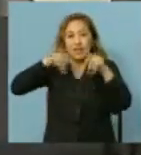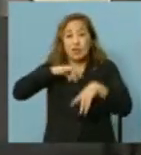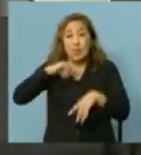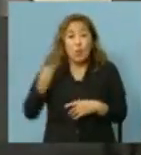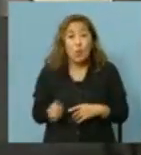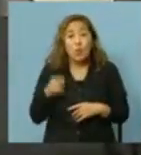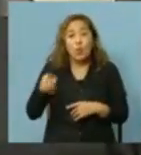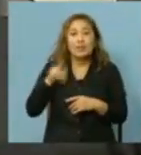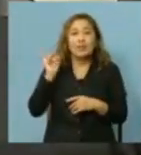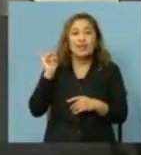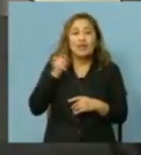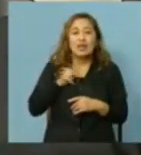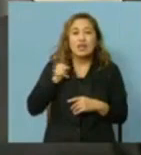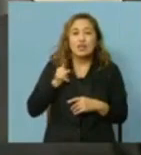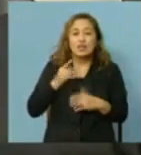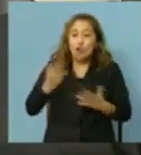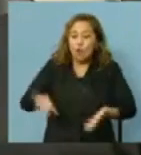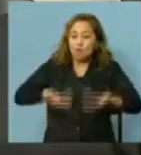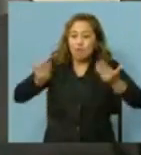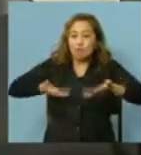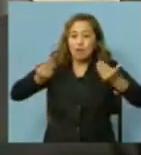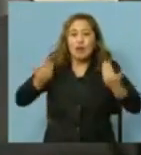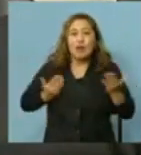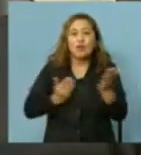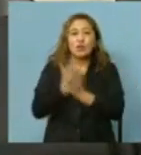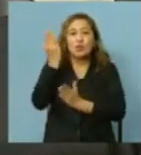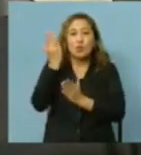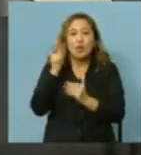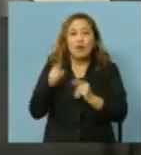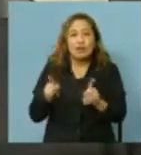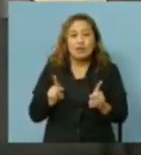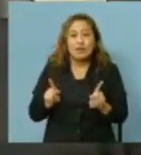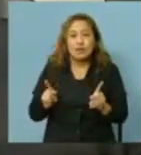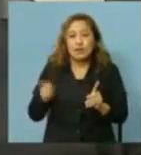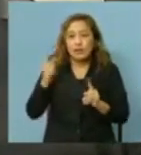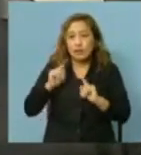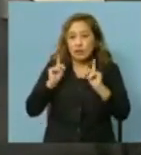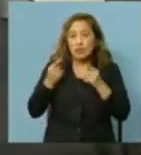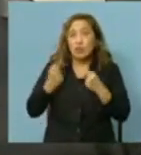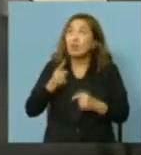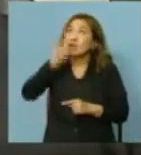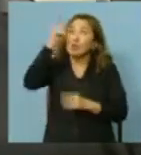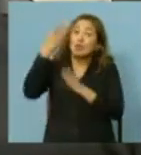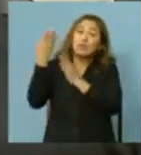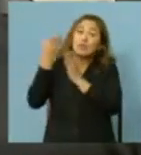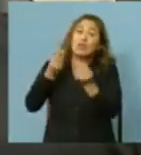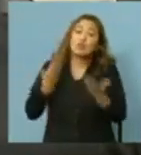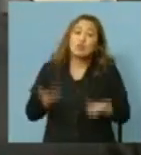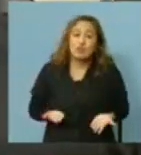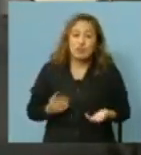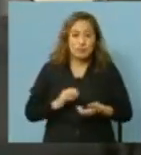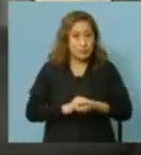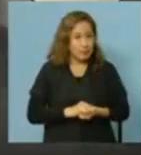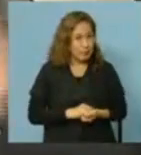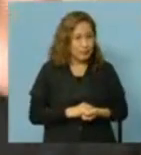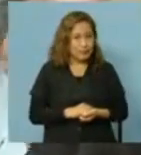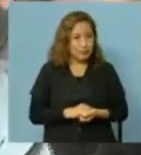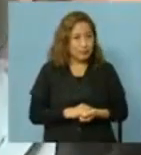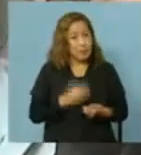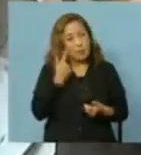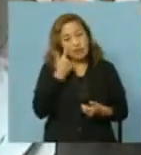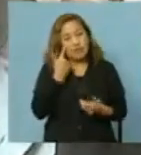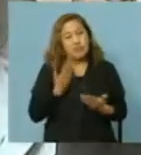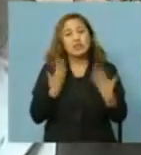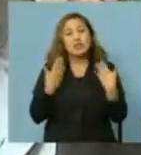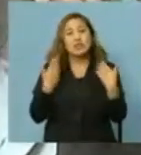más nos empuja a nosotros a seguir adelante, y bueno, Dios quiera que pronto podamos lograr. Bueno, vamos